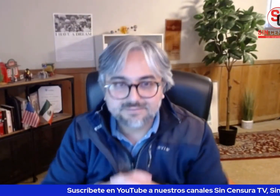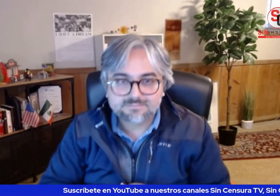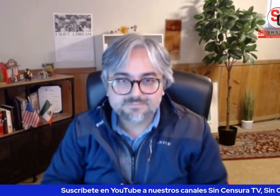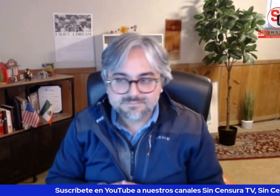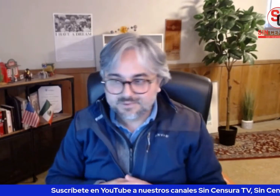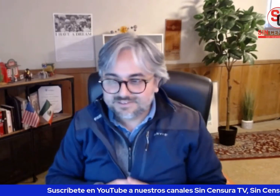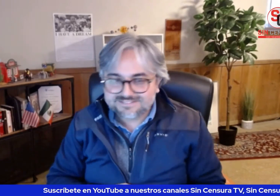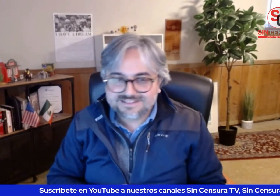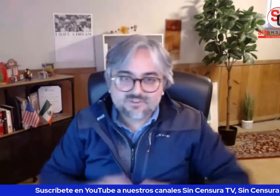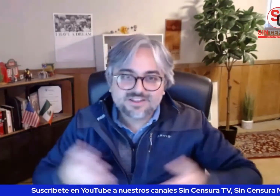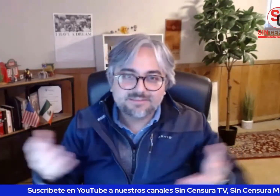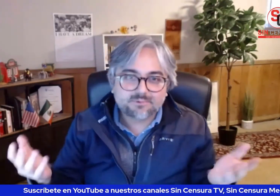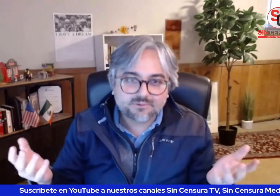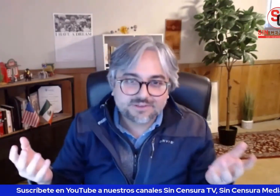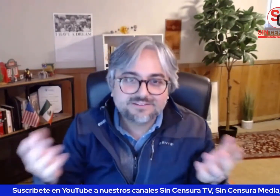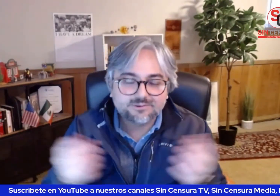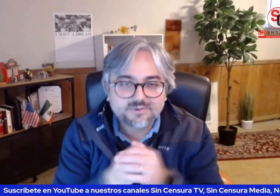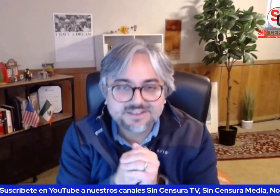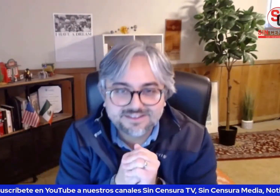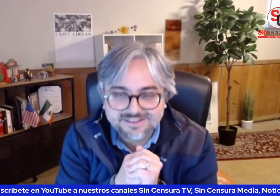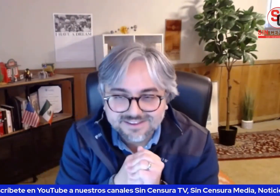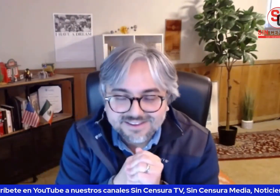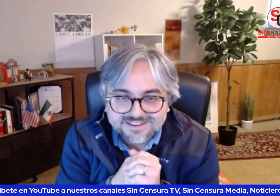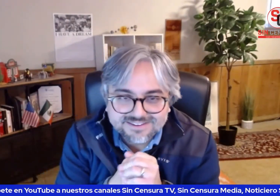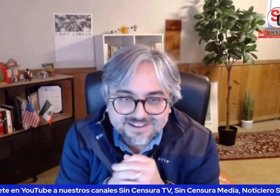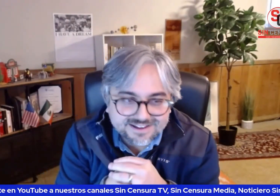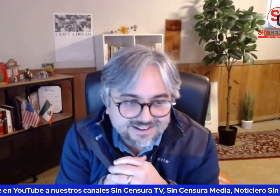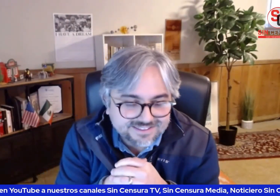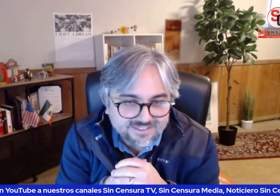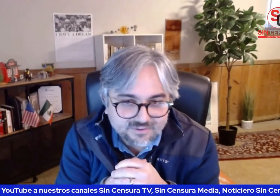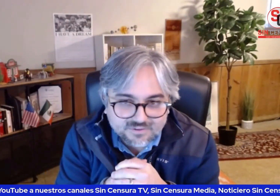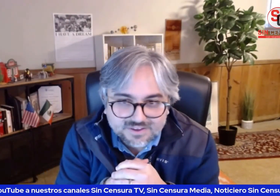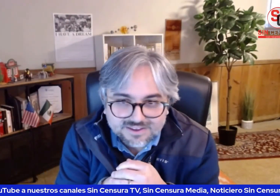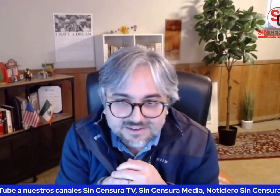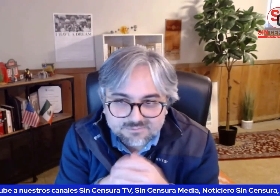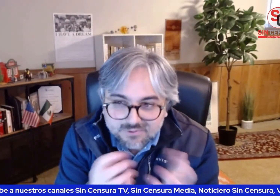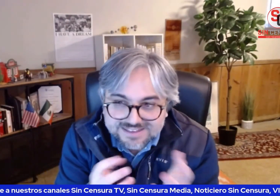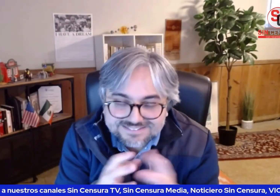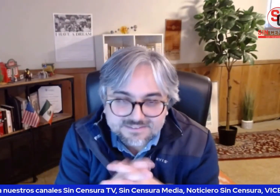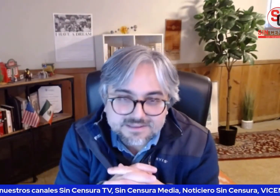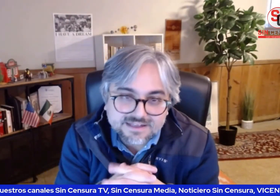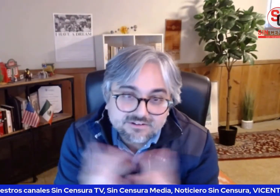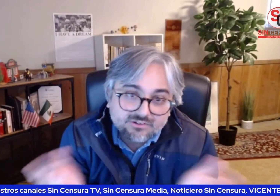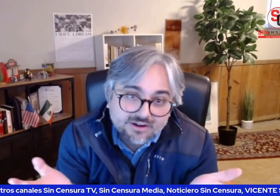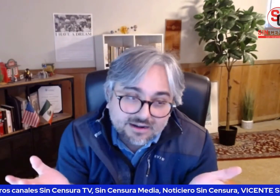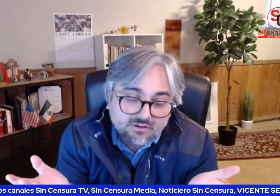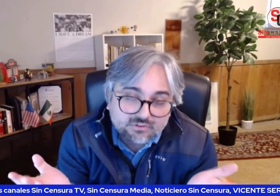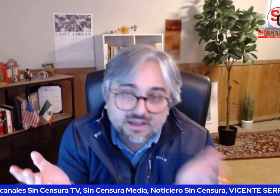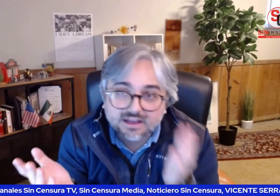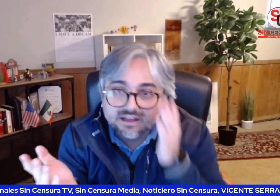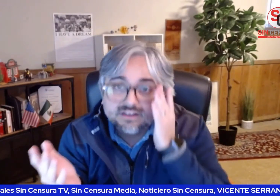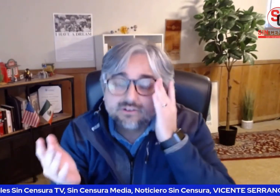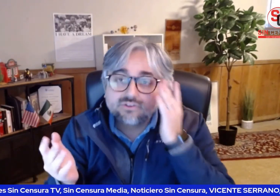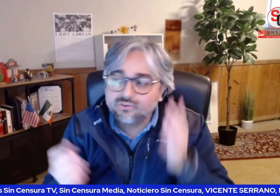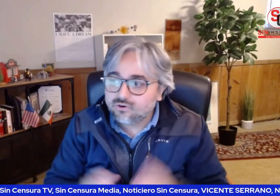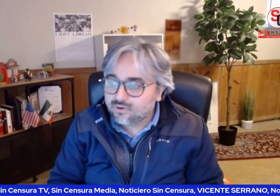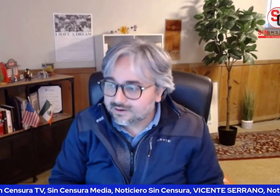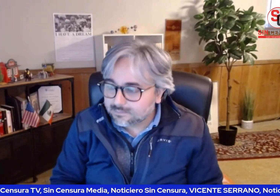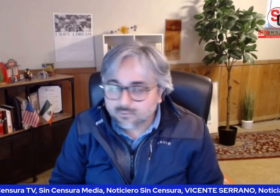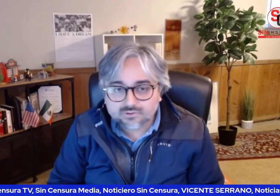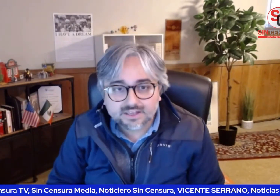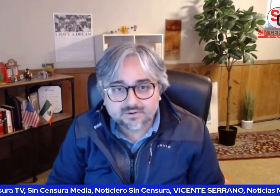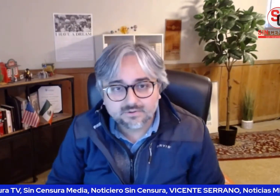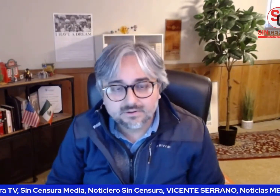sobre pues esta nota de proceso, ¿no? Que ha quedado muy exhibida, no solo la nota, no solo